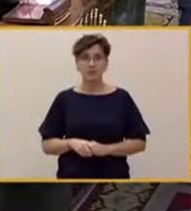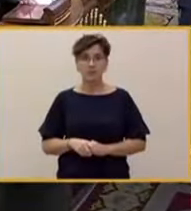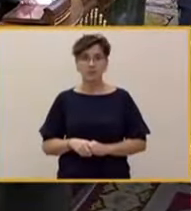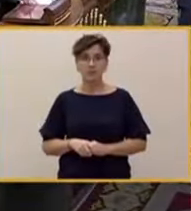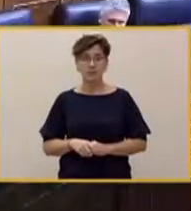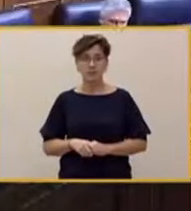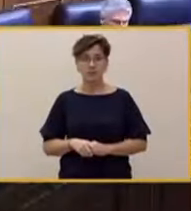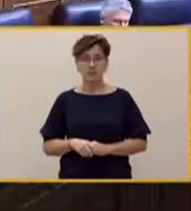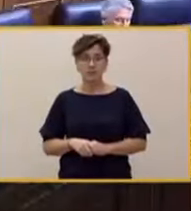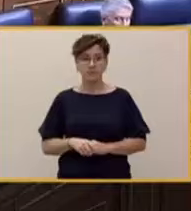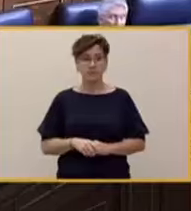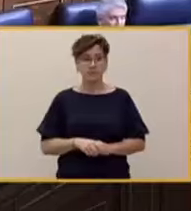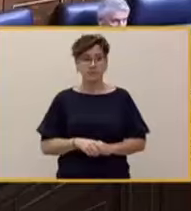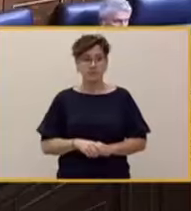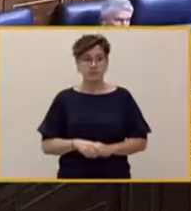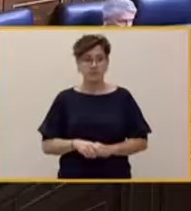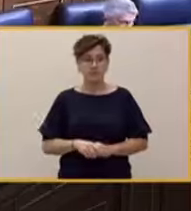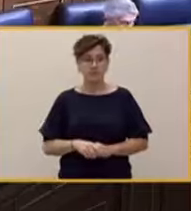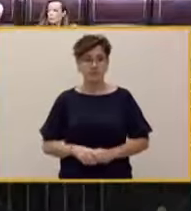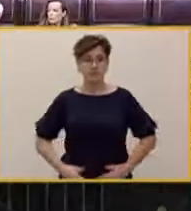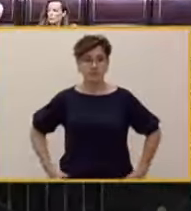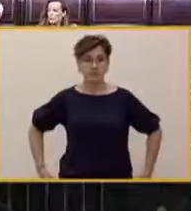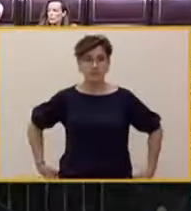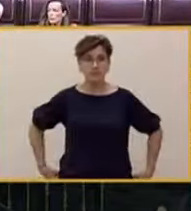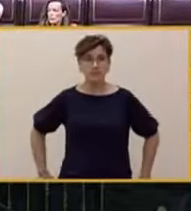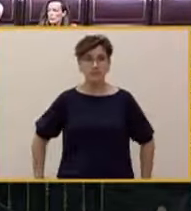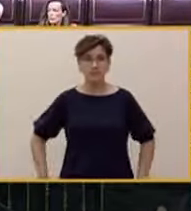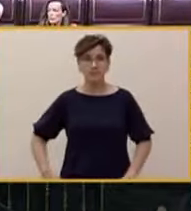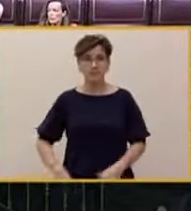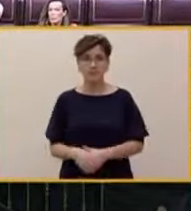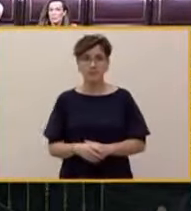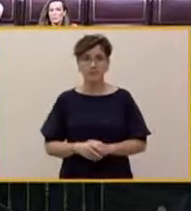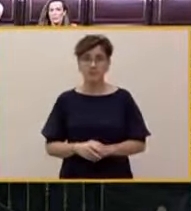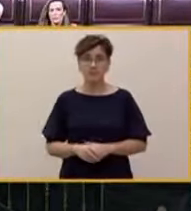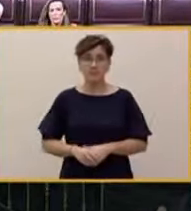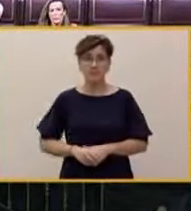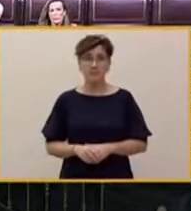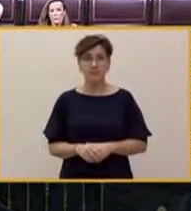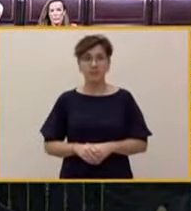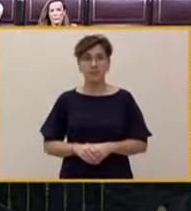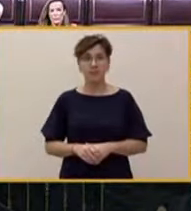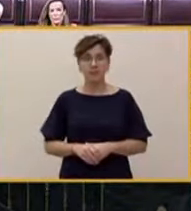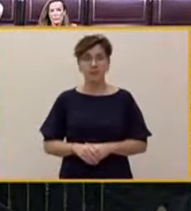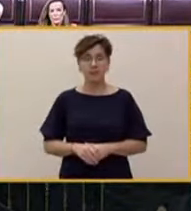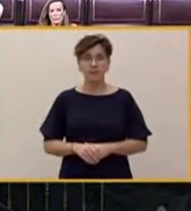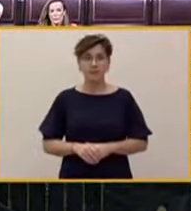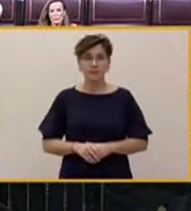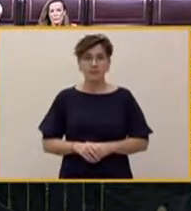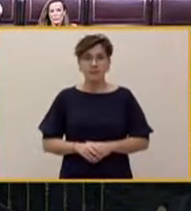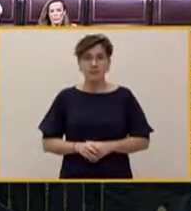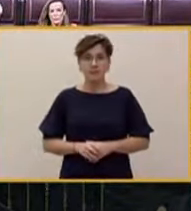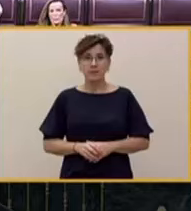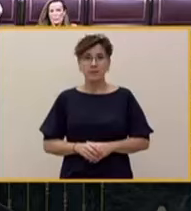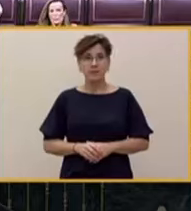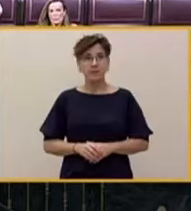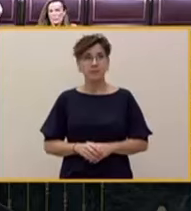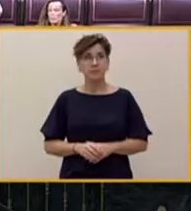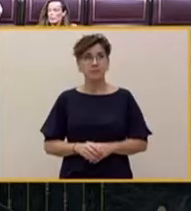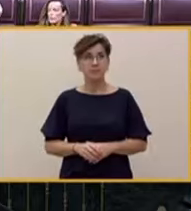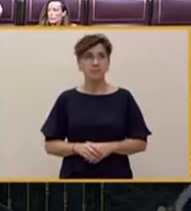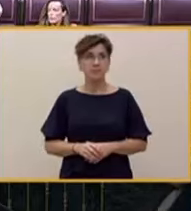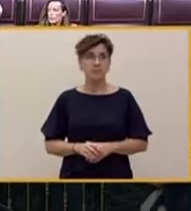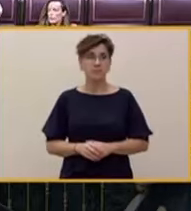pasa, lo que es difícil es que me engañe como un chino diciéndome que eso funciona, que la inmigración menos ordenada, todo eso es lo que no me creo. Me parece que